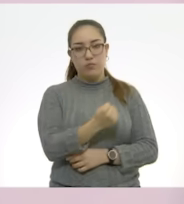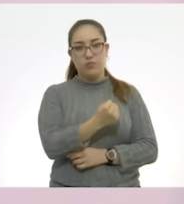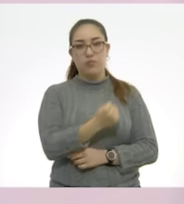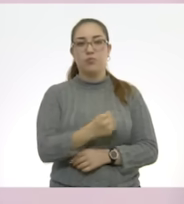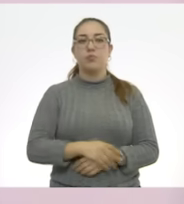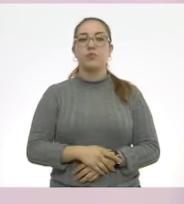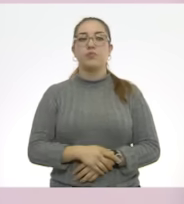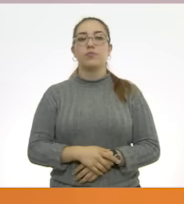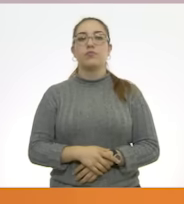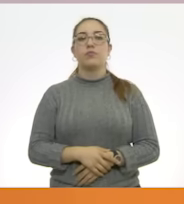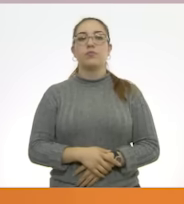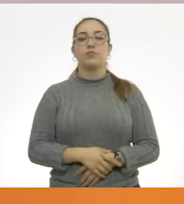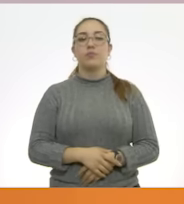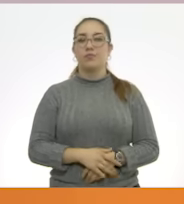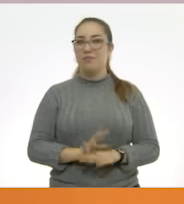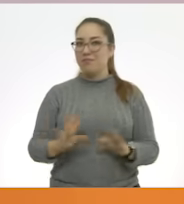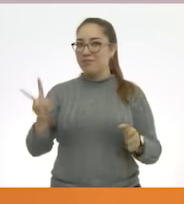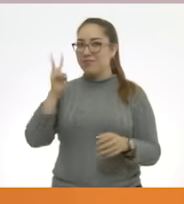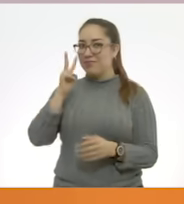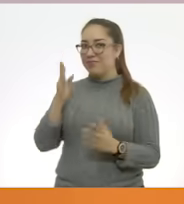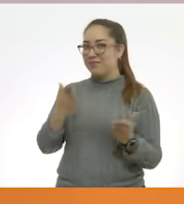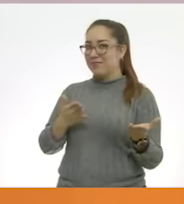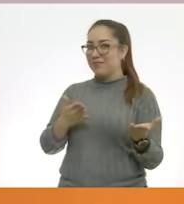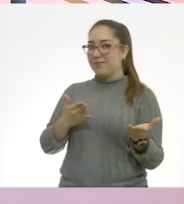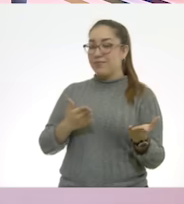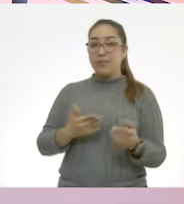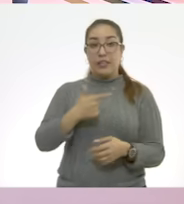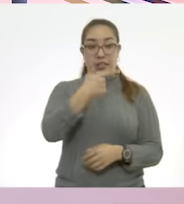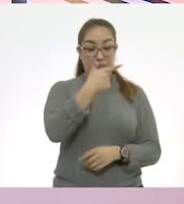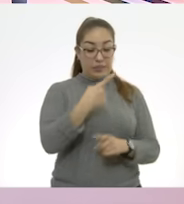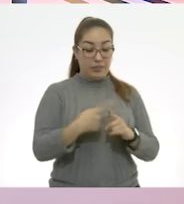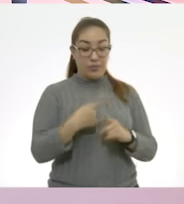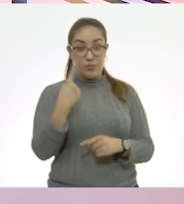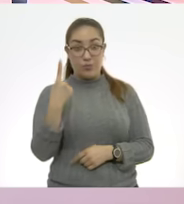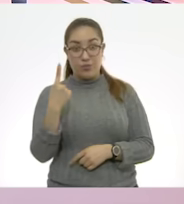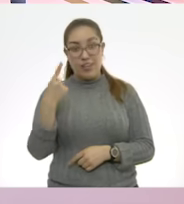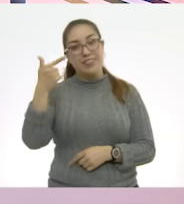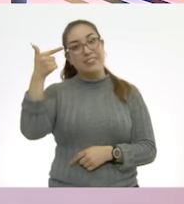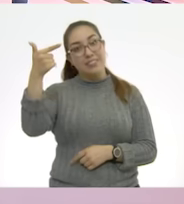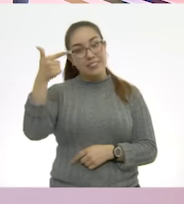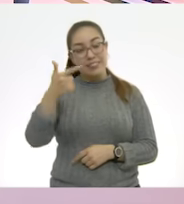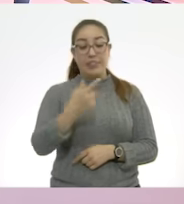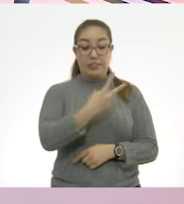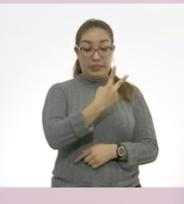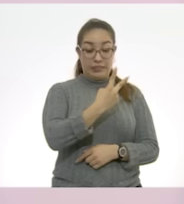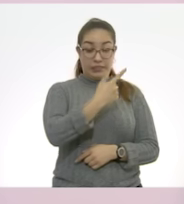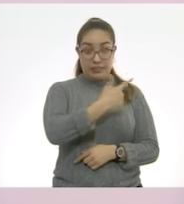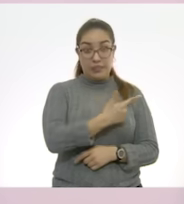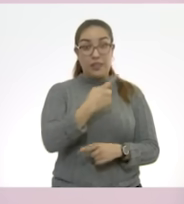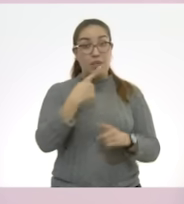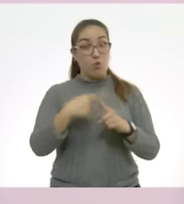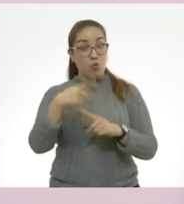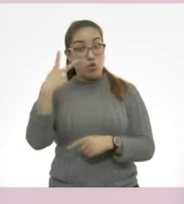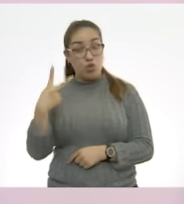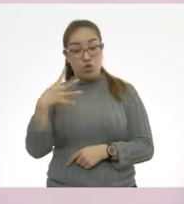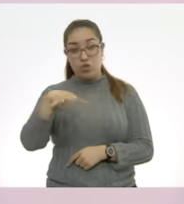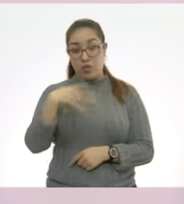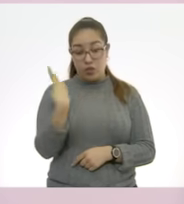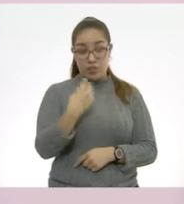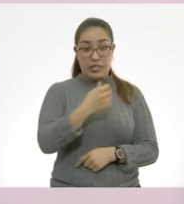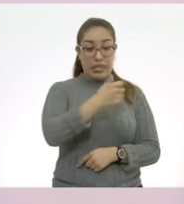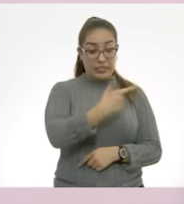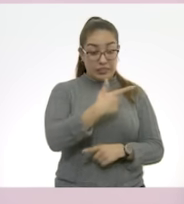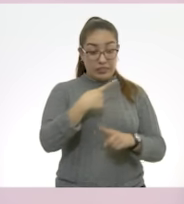9. ¿Viste? 7 por 1, 7. 7. 7 por 2, 14. 7 por